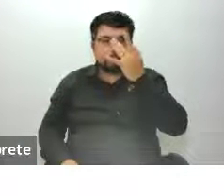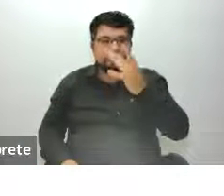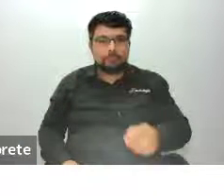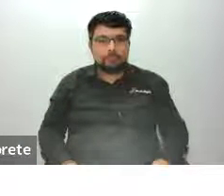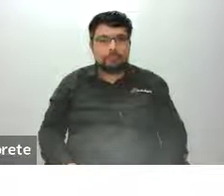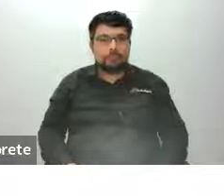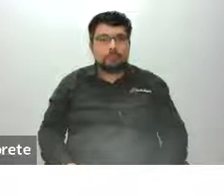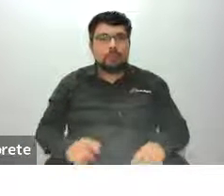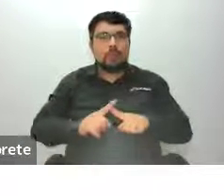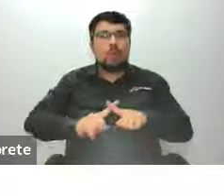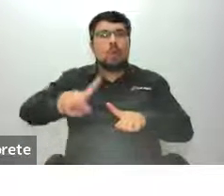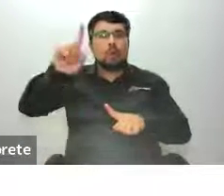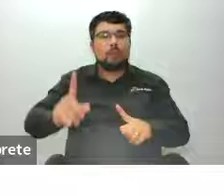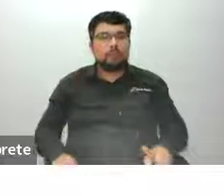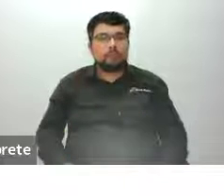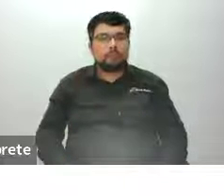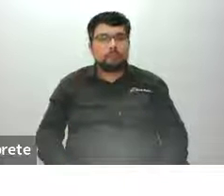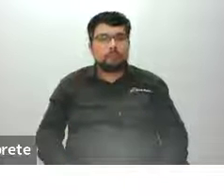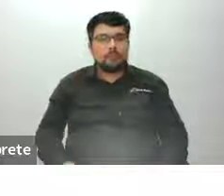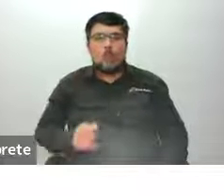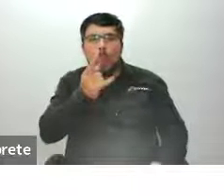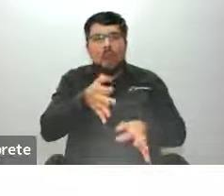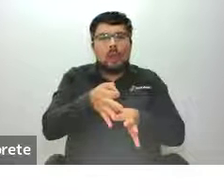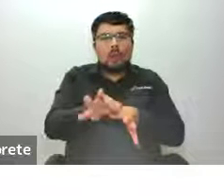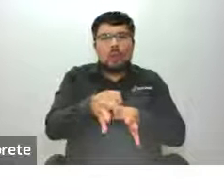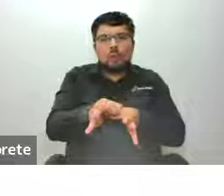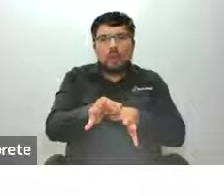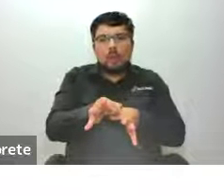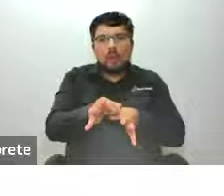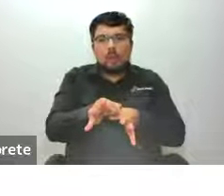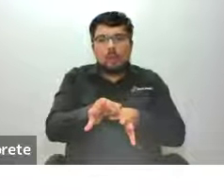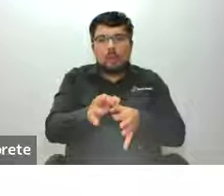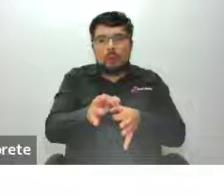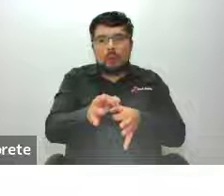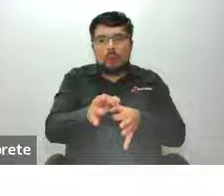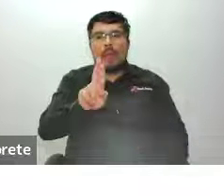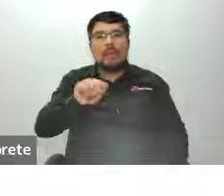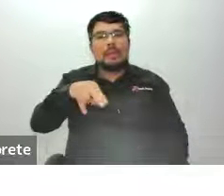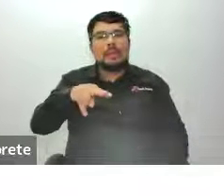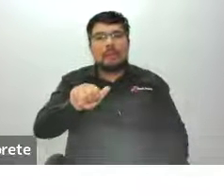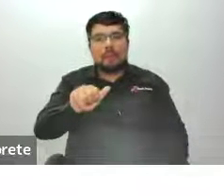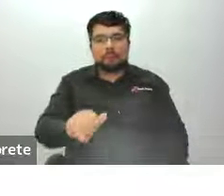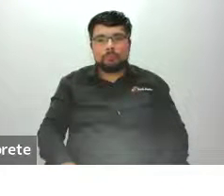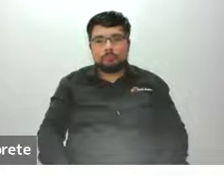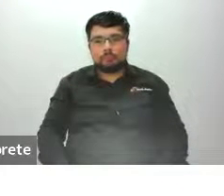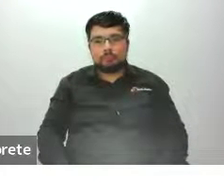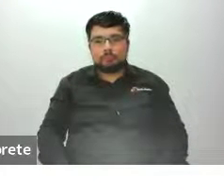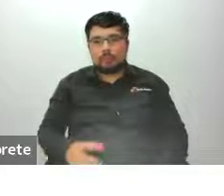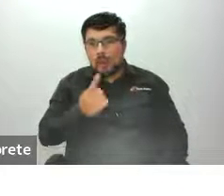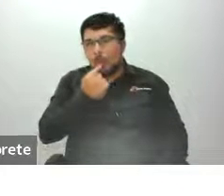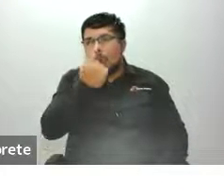Ok, ¿qué se sugiere entonces, especialmente para Karina Godoy, que es una pregunta que nos hacemos